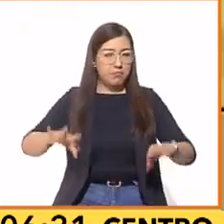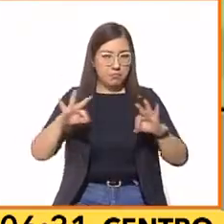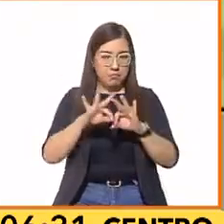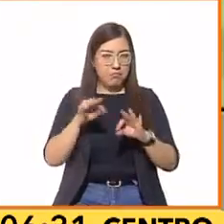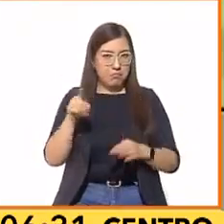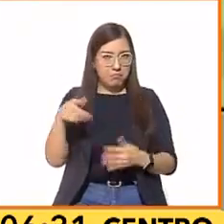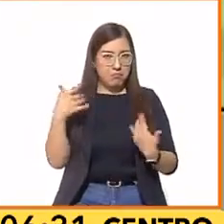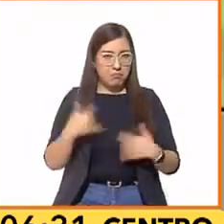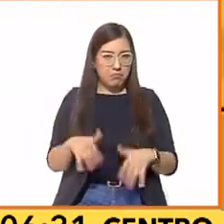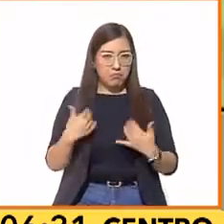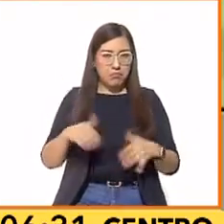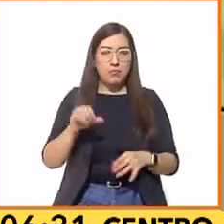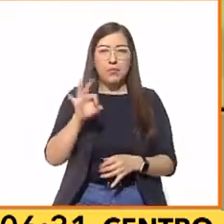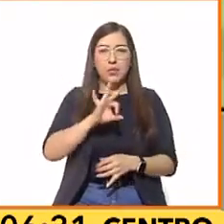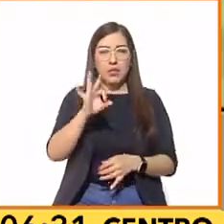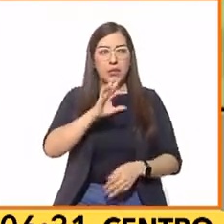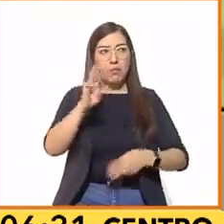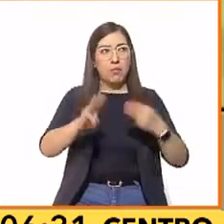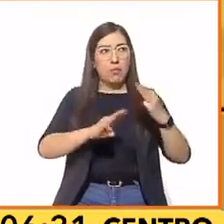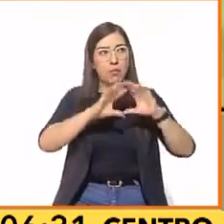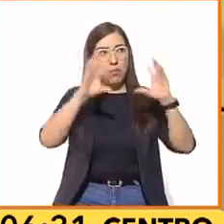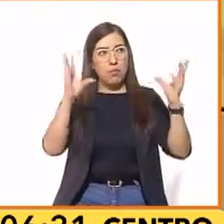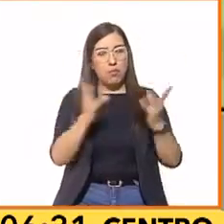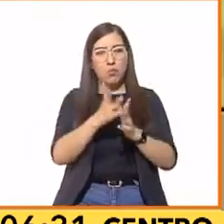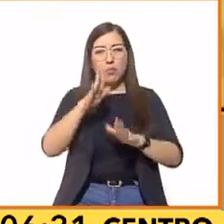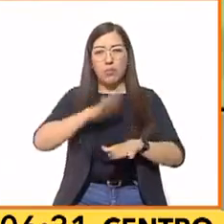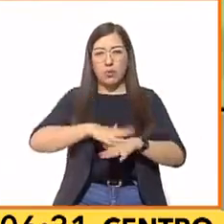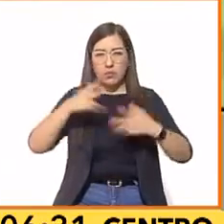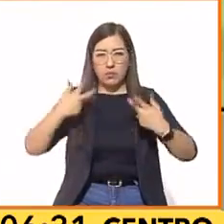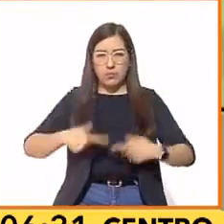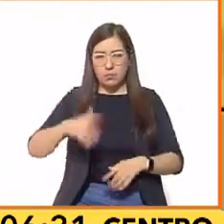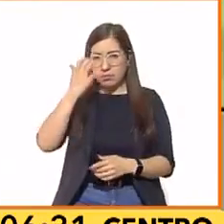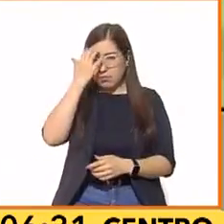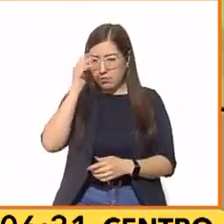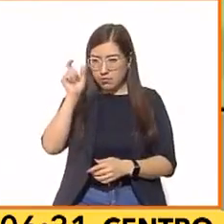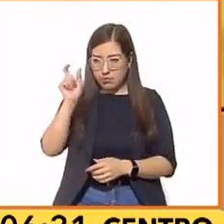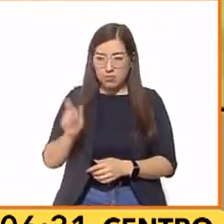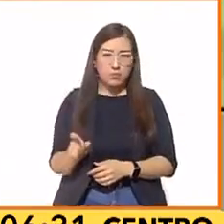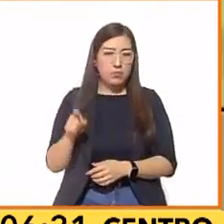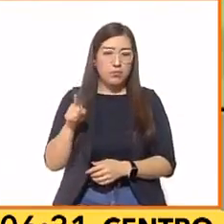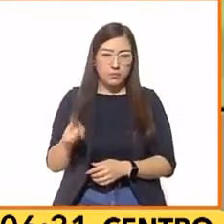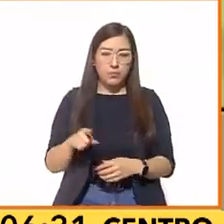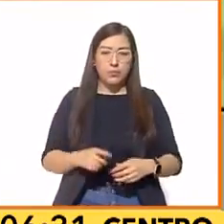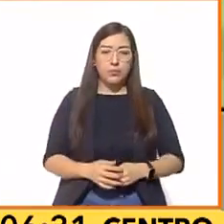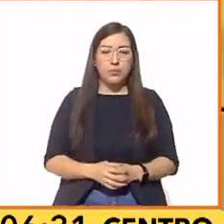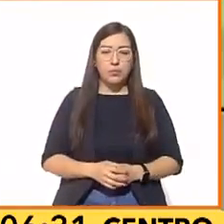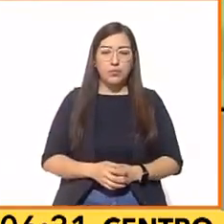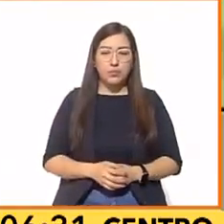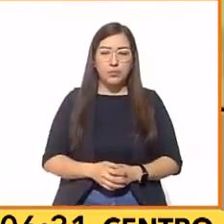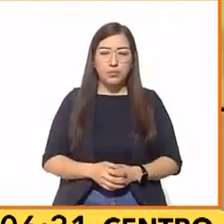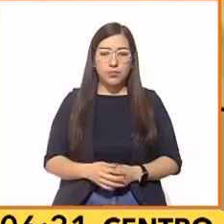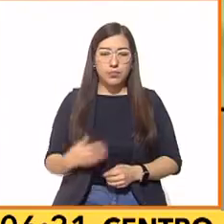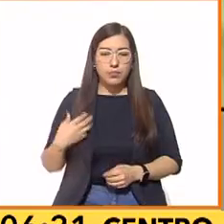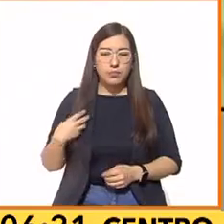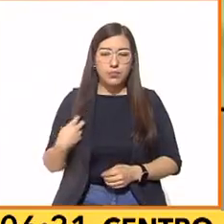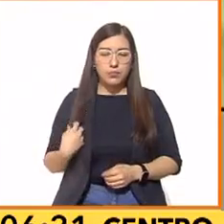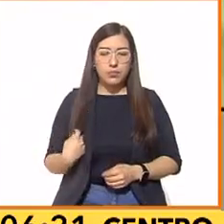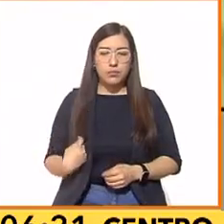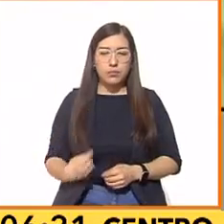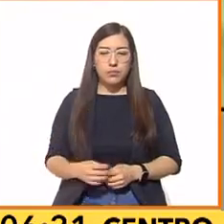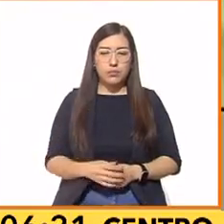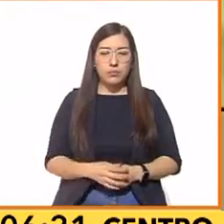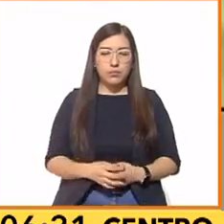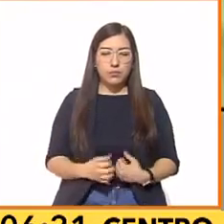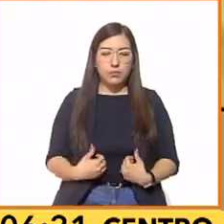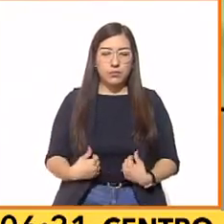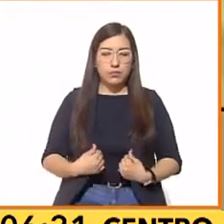el mexicano más conocido y reconocido a nivel internacional. Es una figura que encarna la